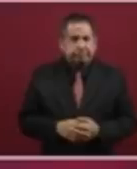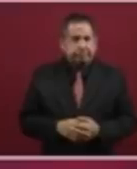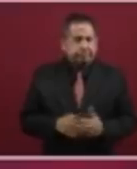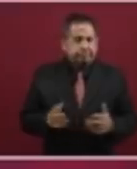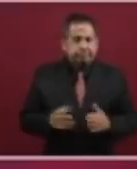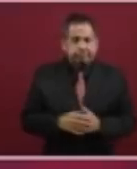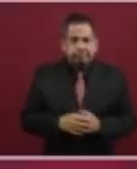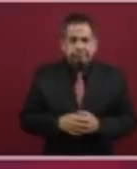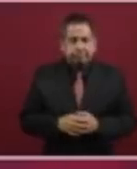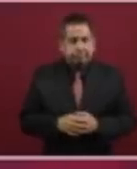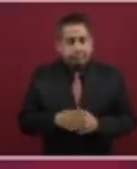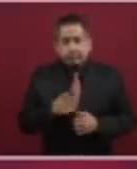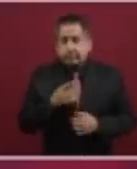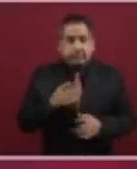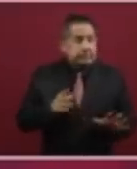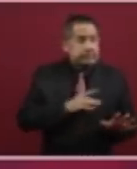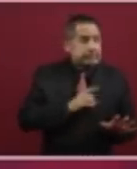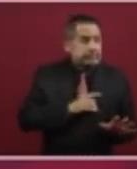A la primera,